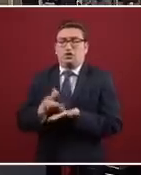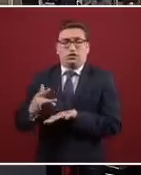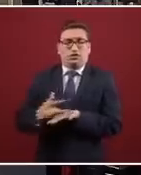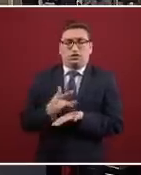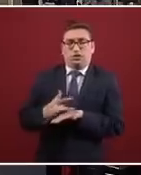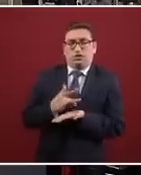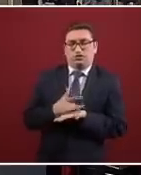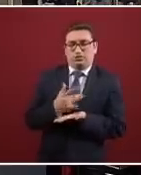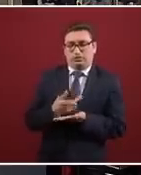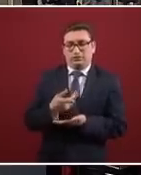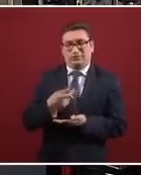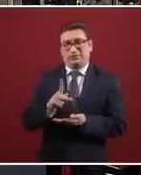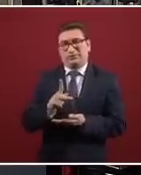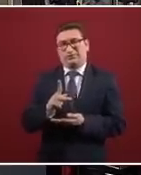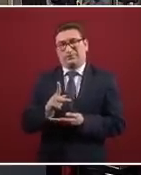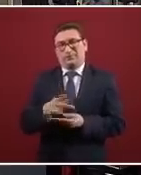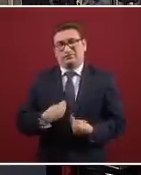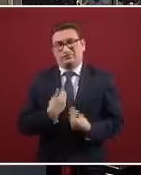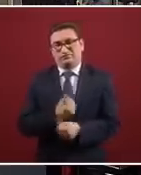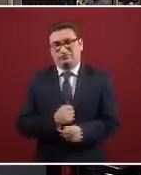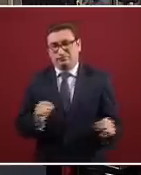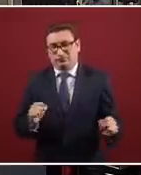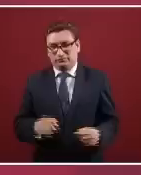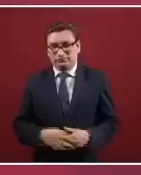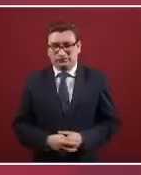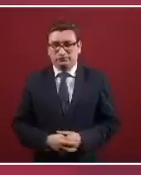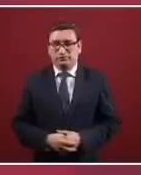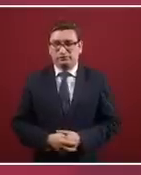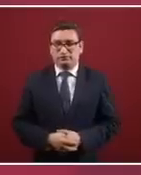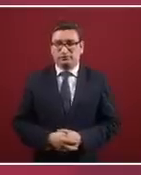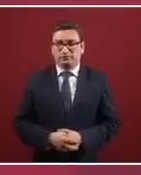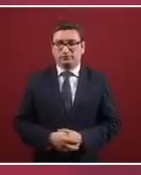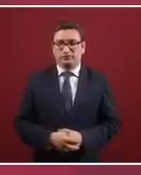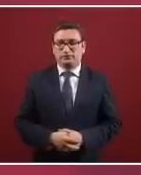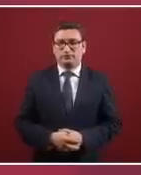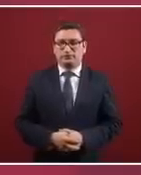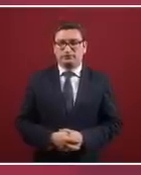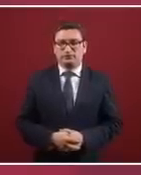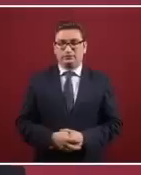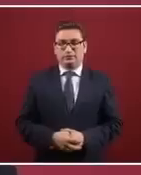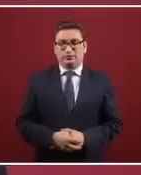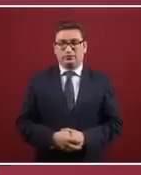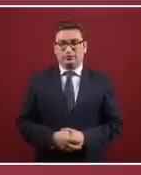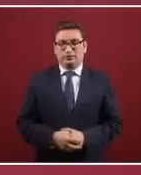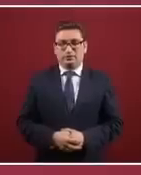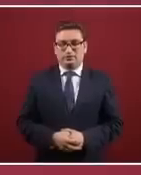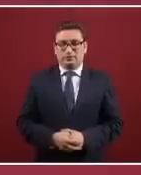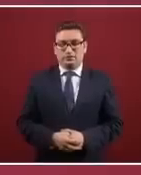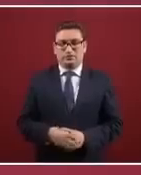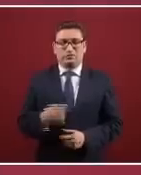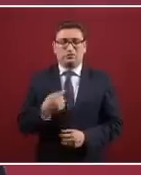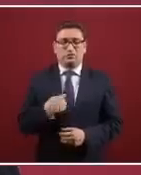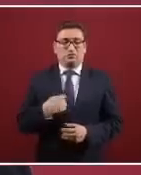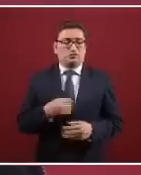y va a ser muy aburrida la vida. O sea, vamos, me la voy a pasar